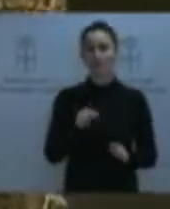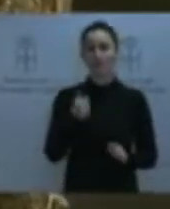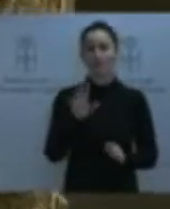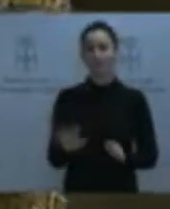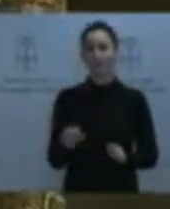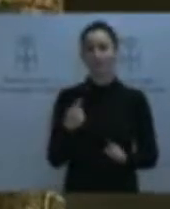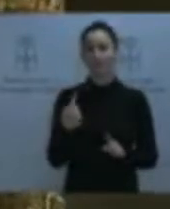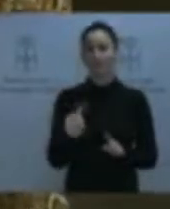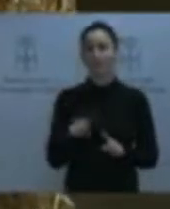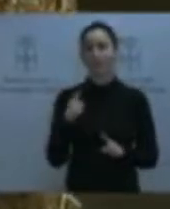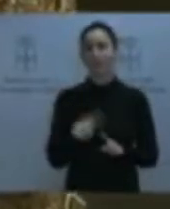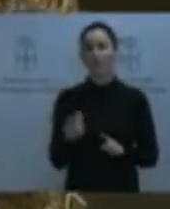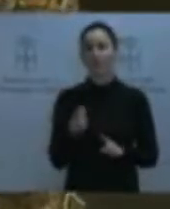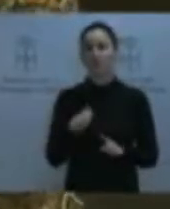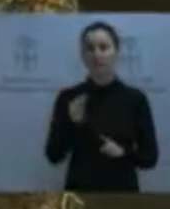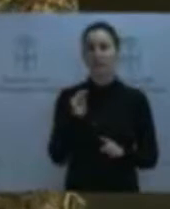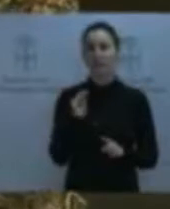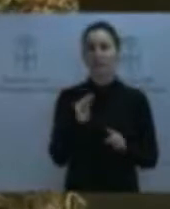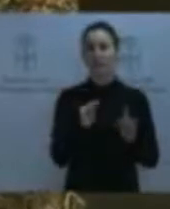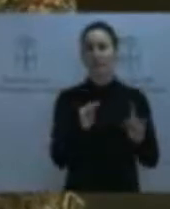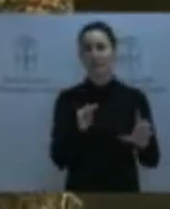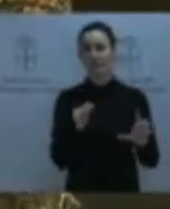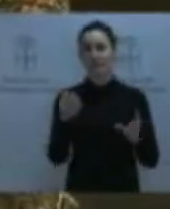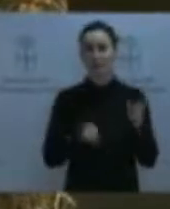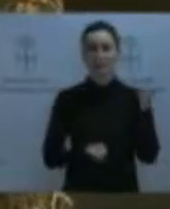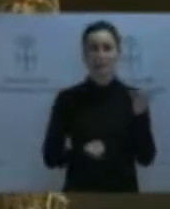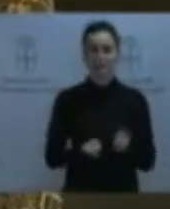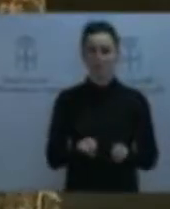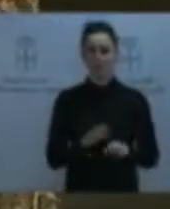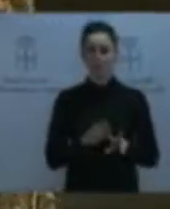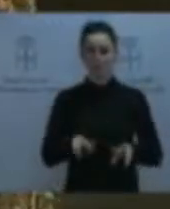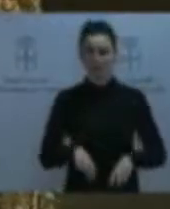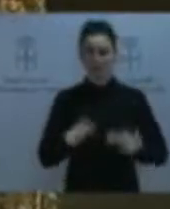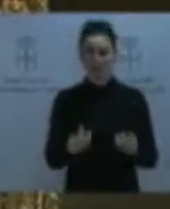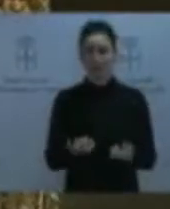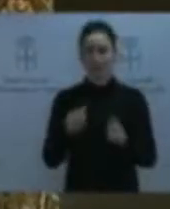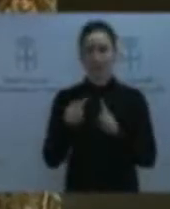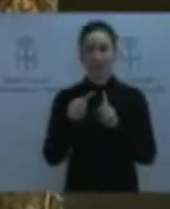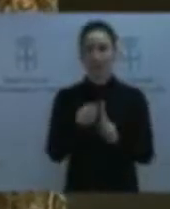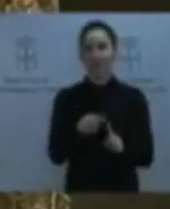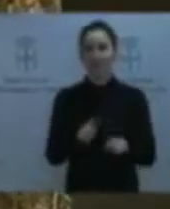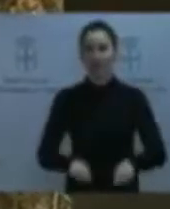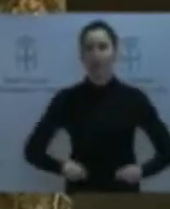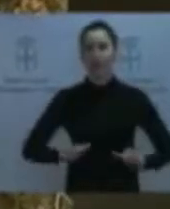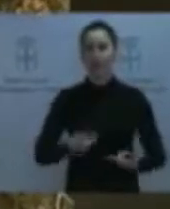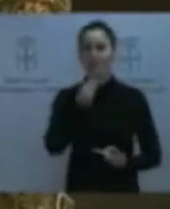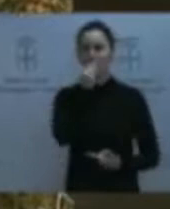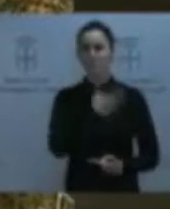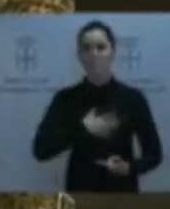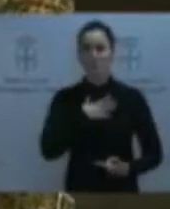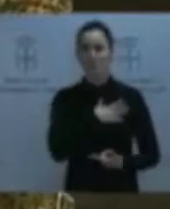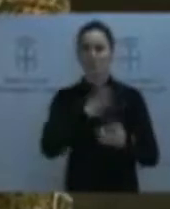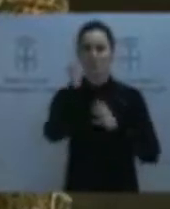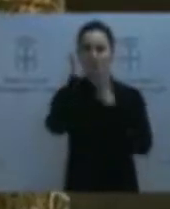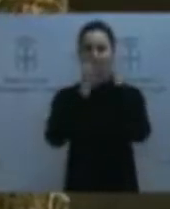en esta reconversión hacia un bienestar animal y una calidad alimentaria.